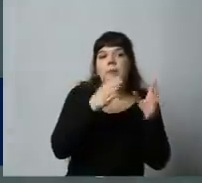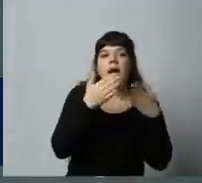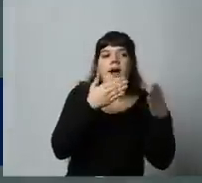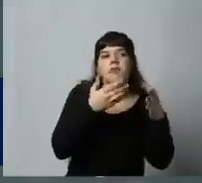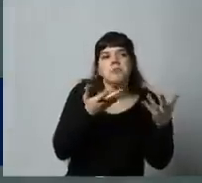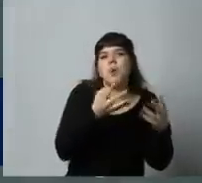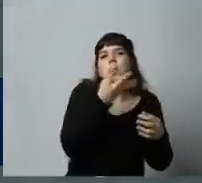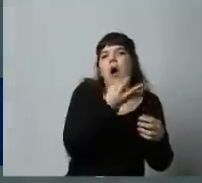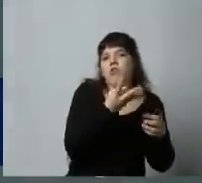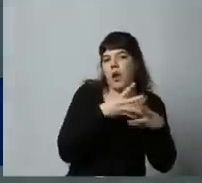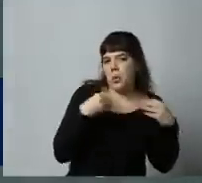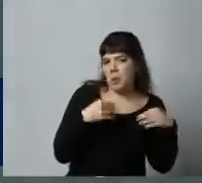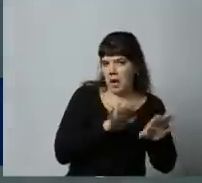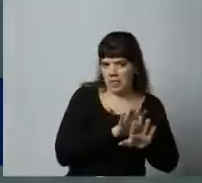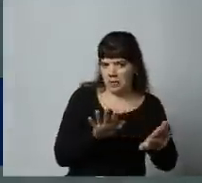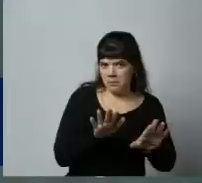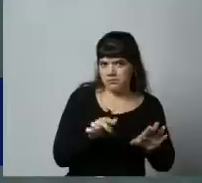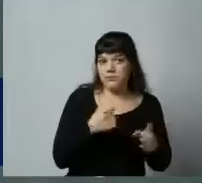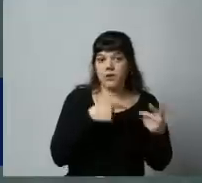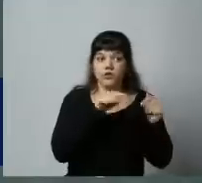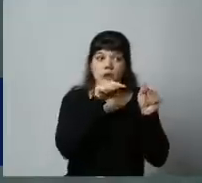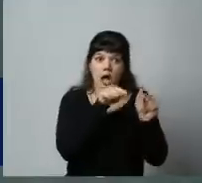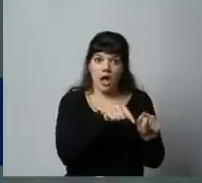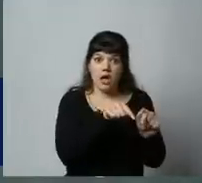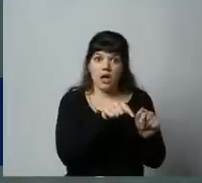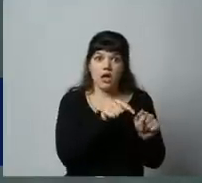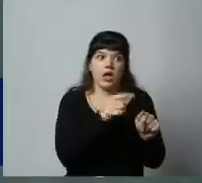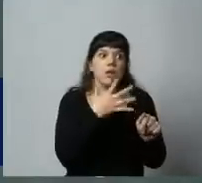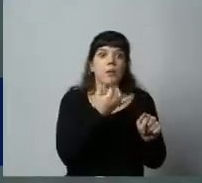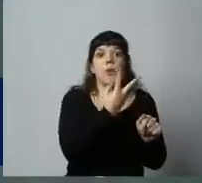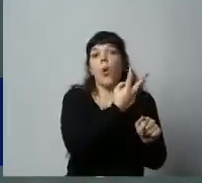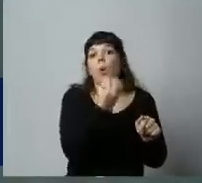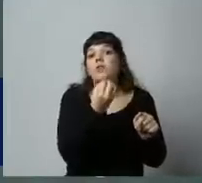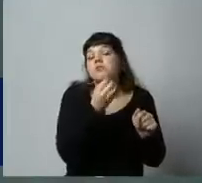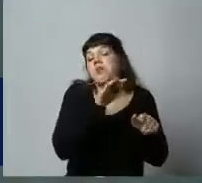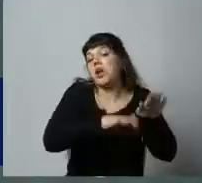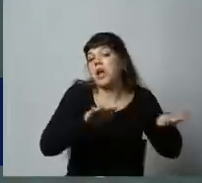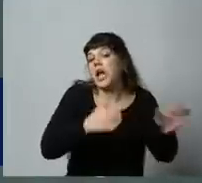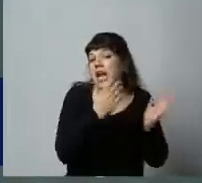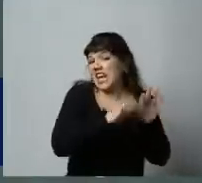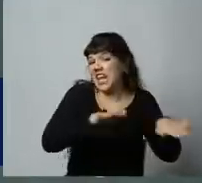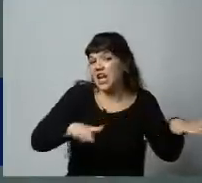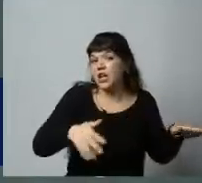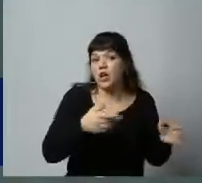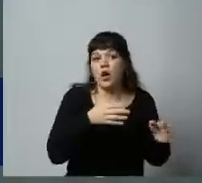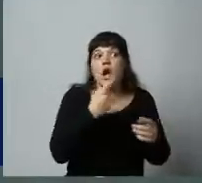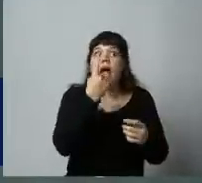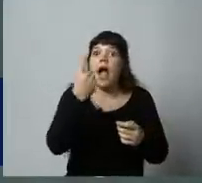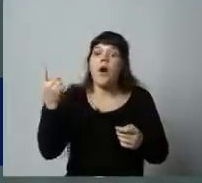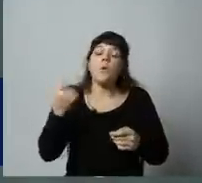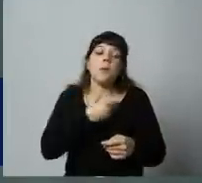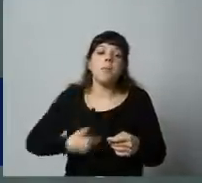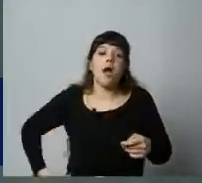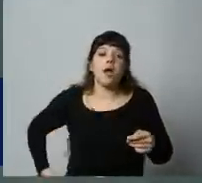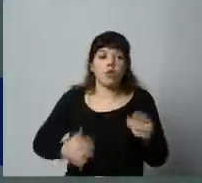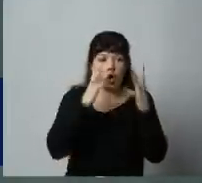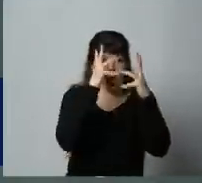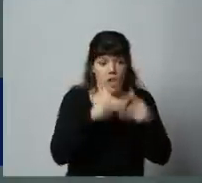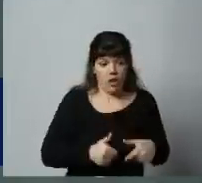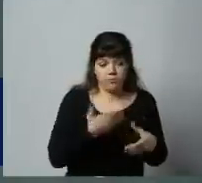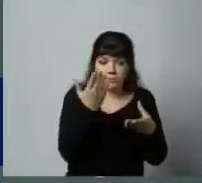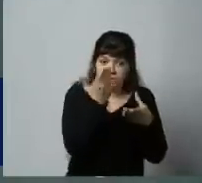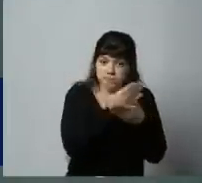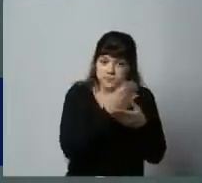escuela de cuatro horas ahí en una escuela que puede tener 400 alumnos cada maestro elabora la lista de aquellas